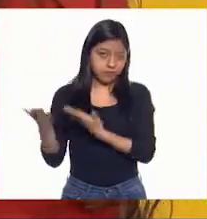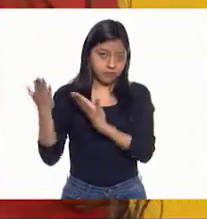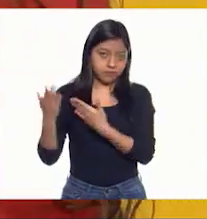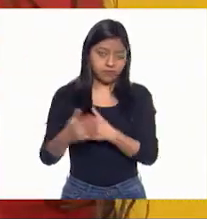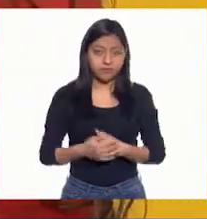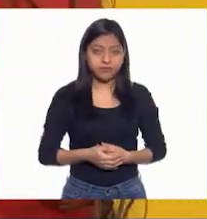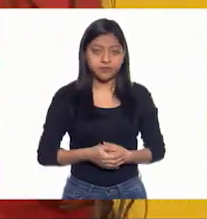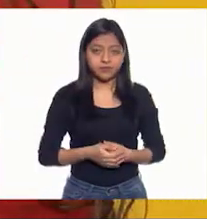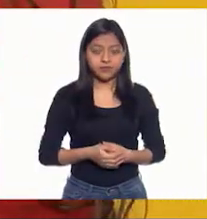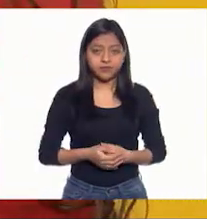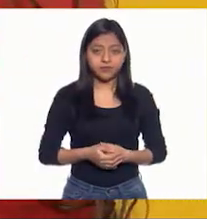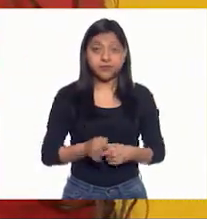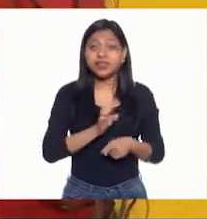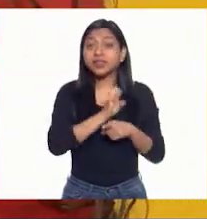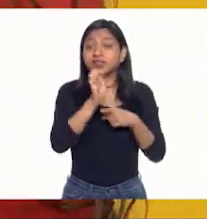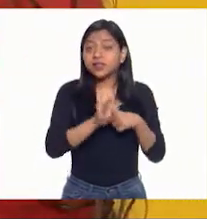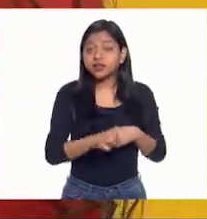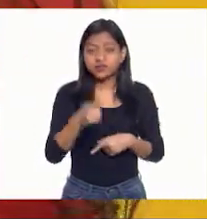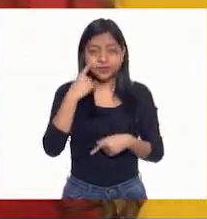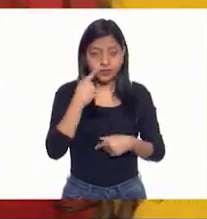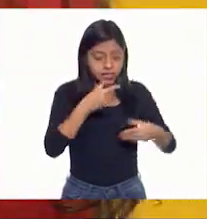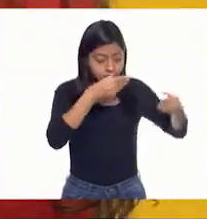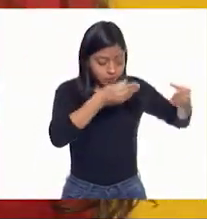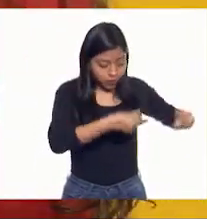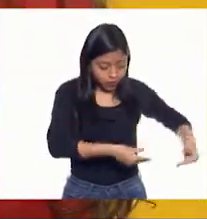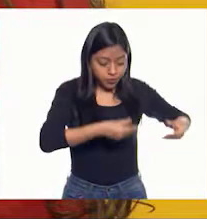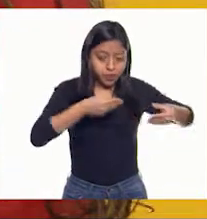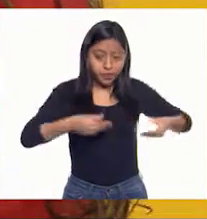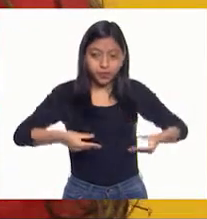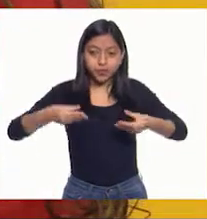Entonces, en 15 paquetes